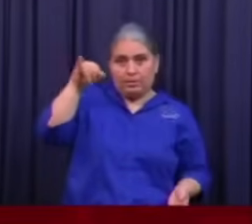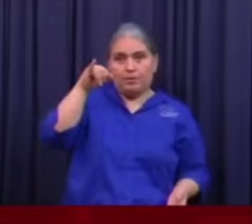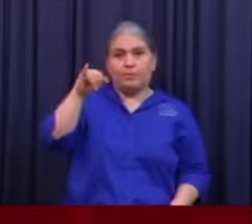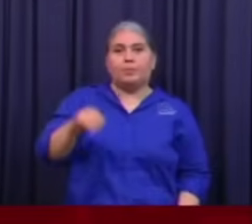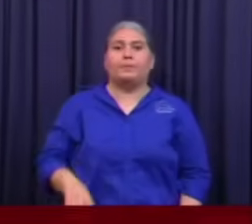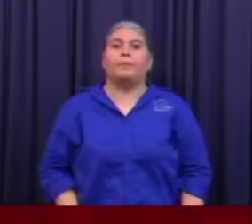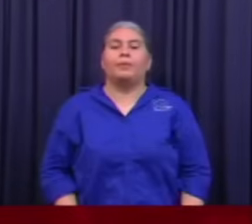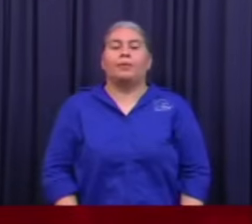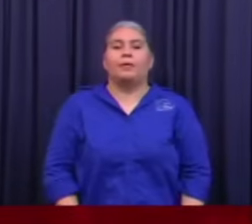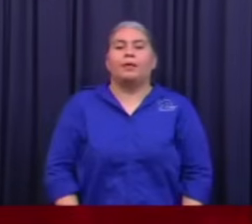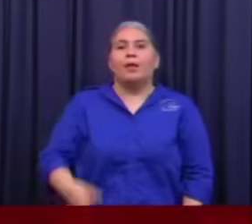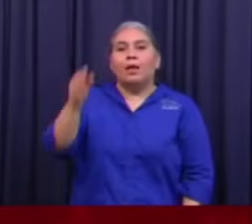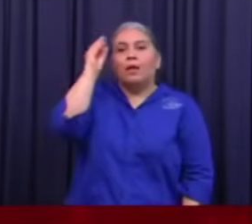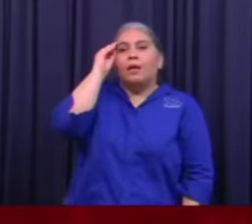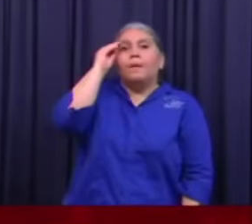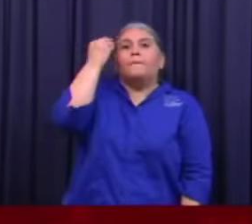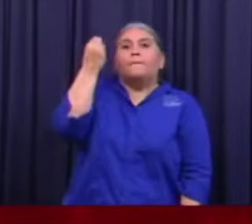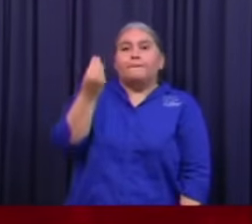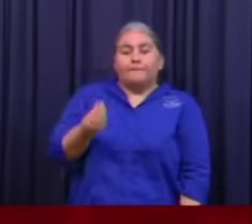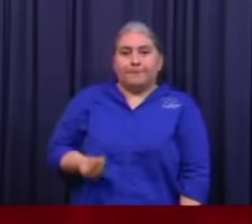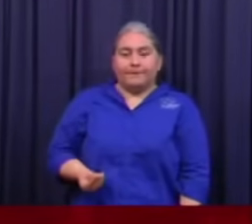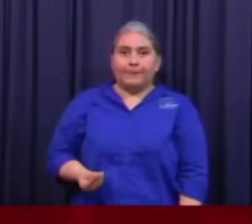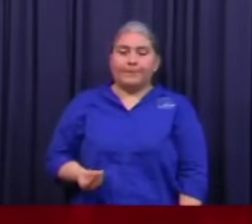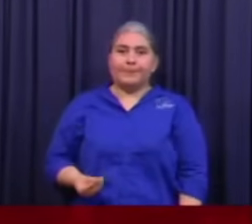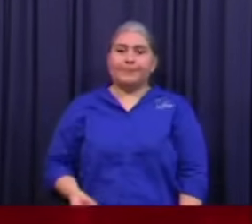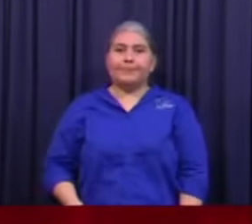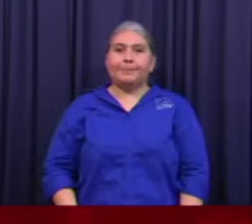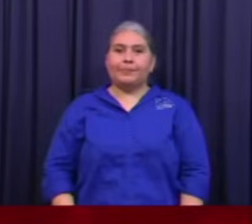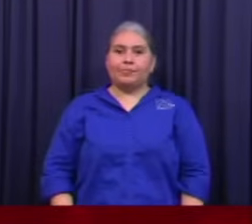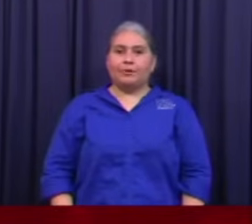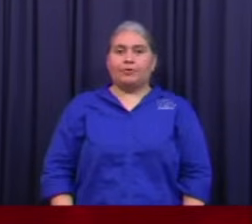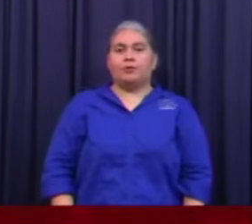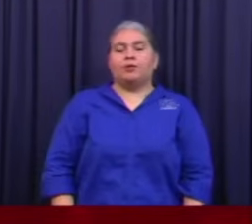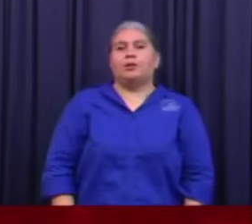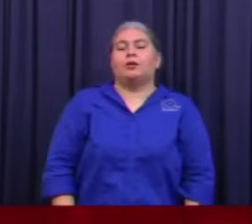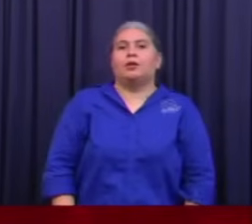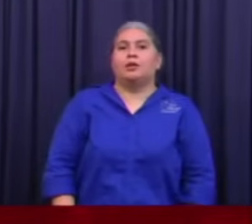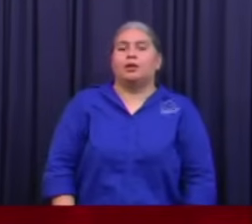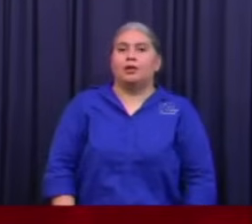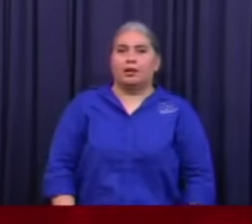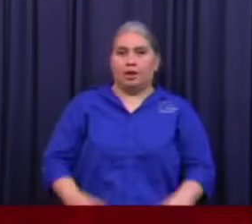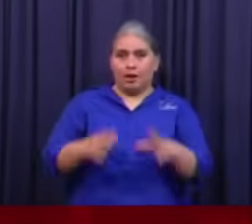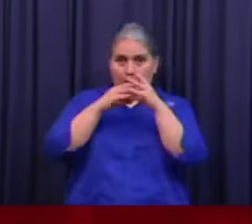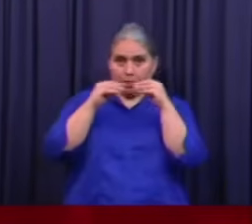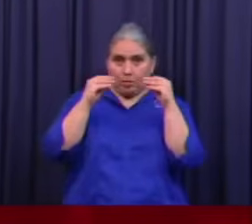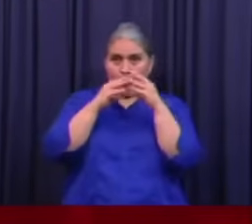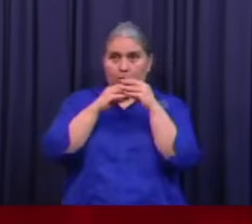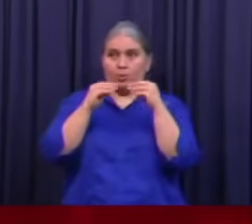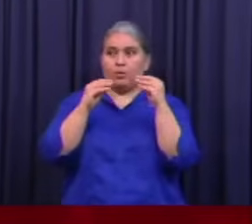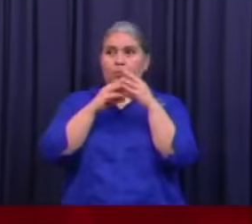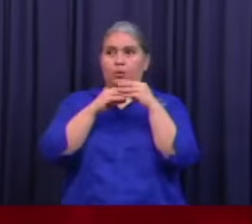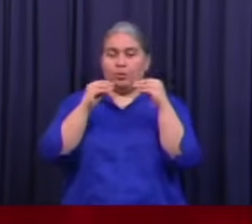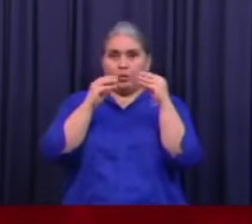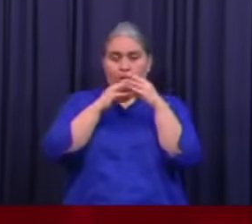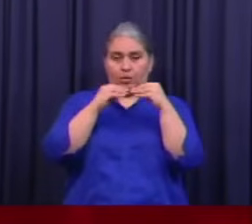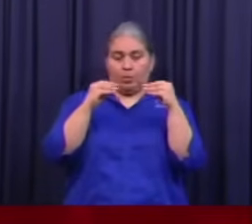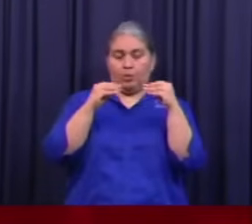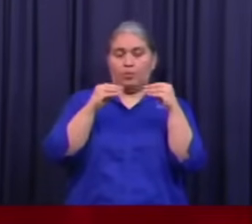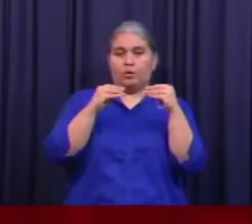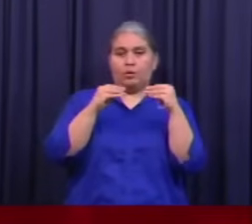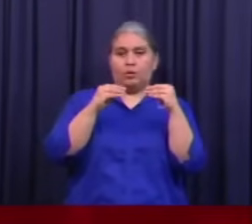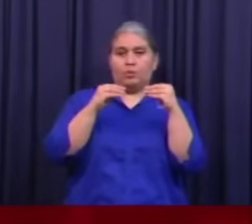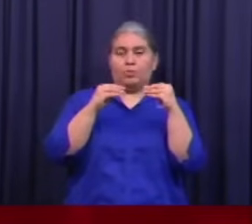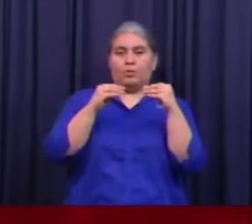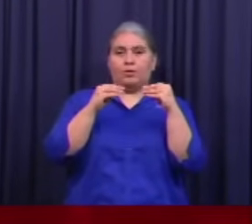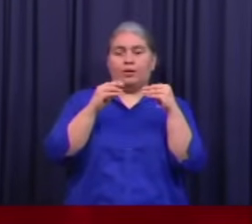Jerusalén Por qué bueno y de acá se cuentan porque de acá se cuentan las 70